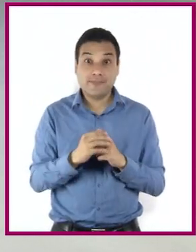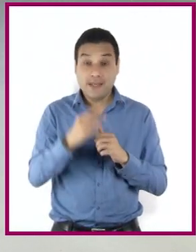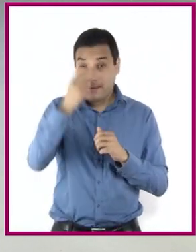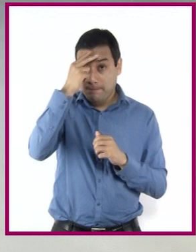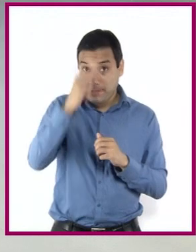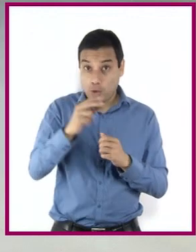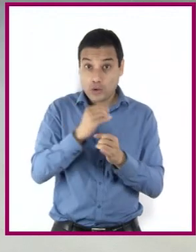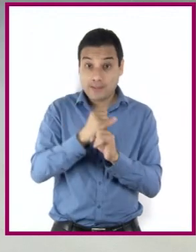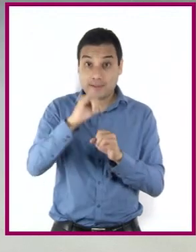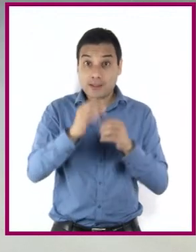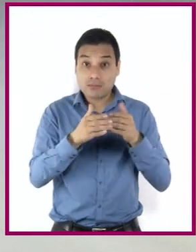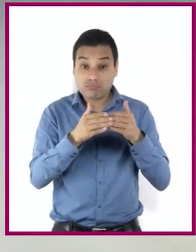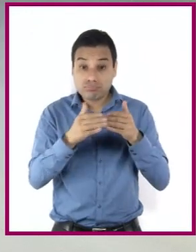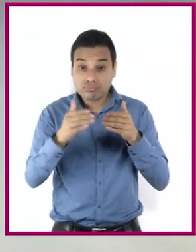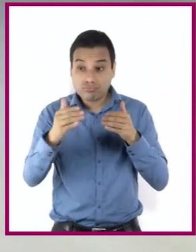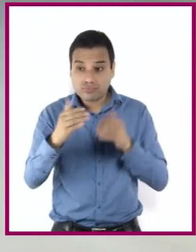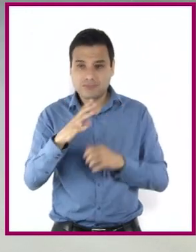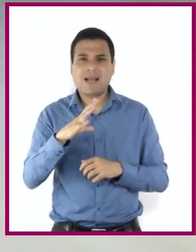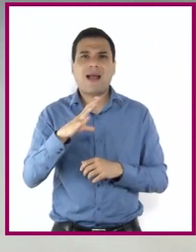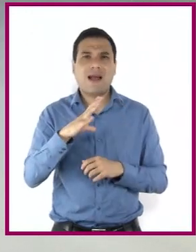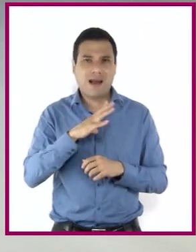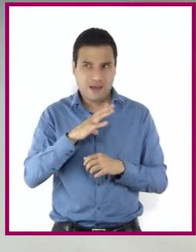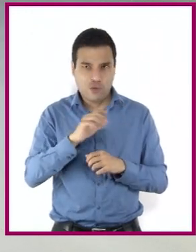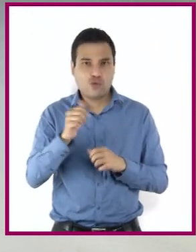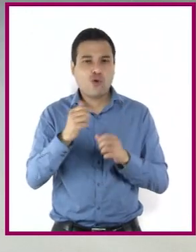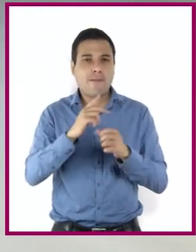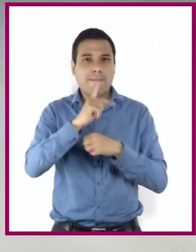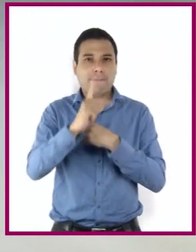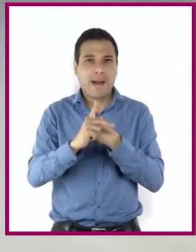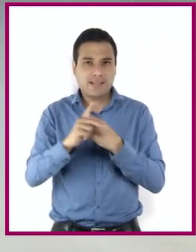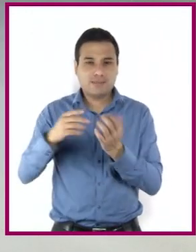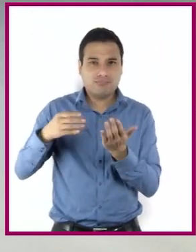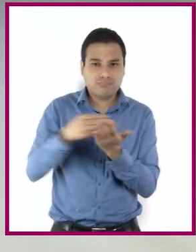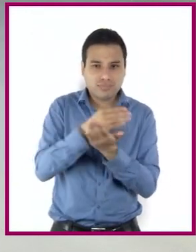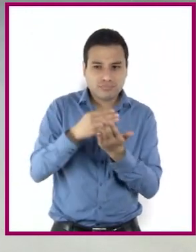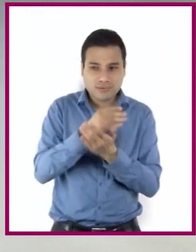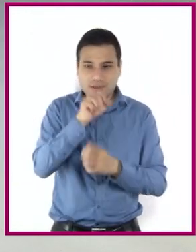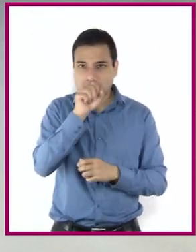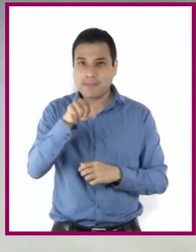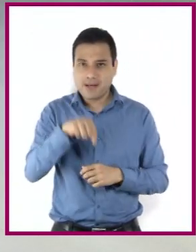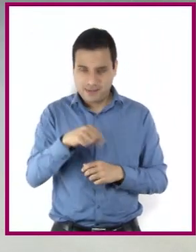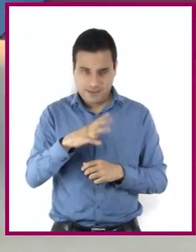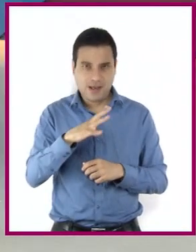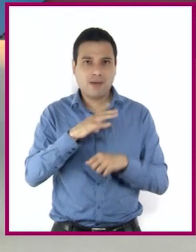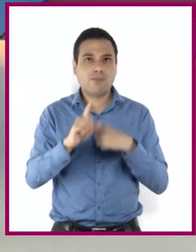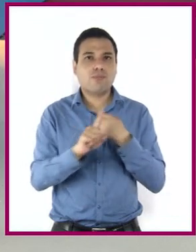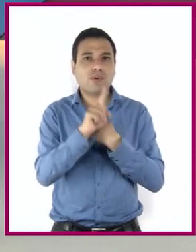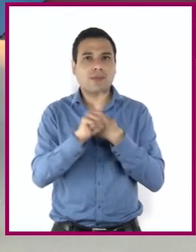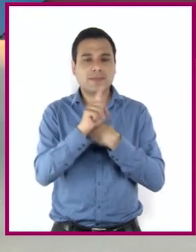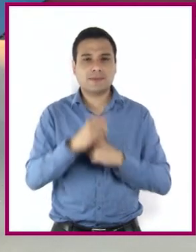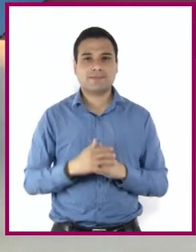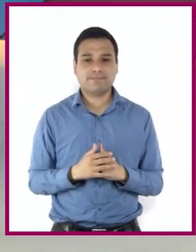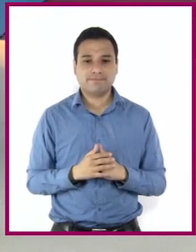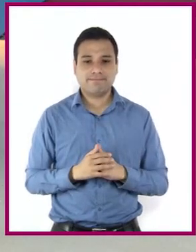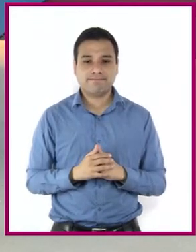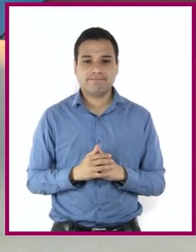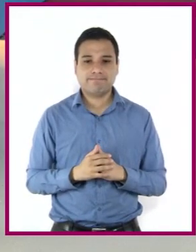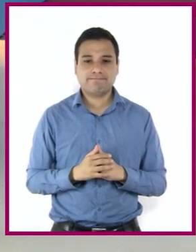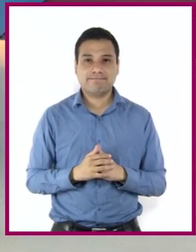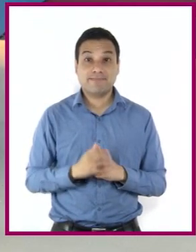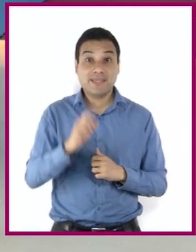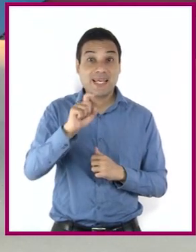independiente, México experimentó diversas intervenciones extranjeras y conflictos internos y externos. Texas dijo